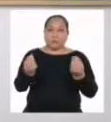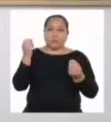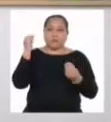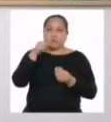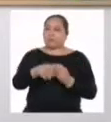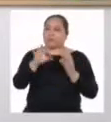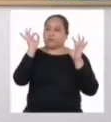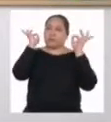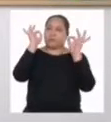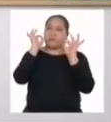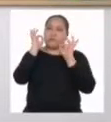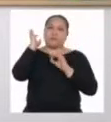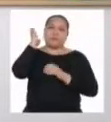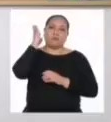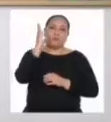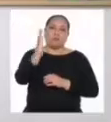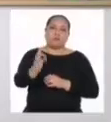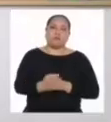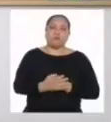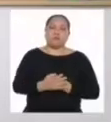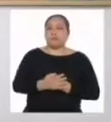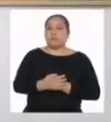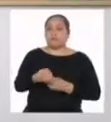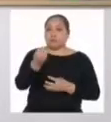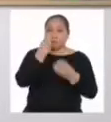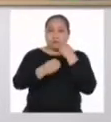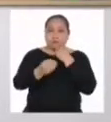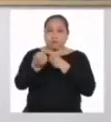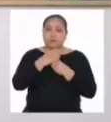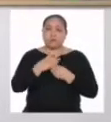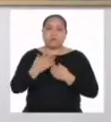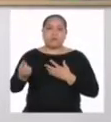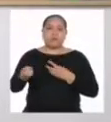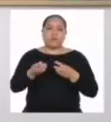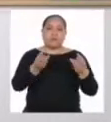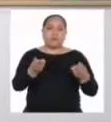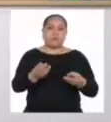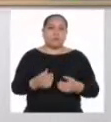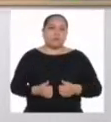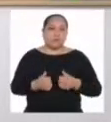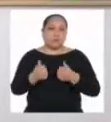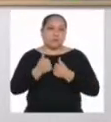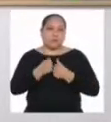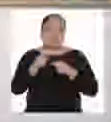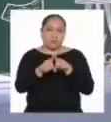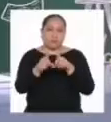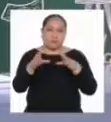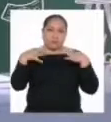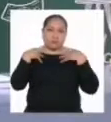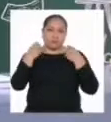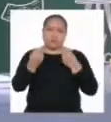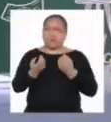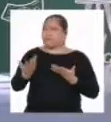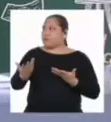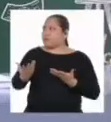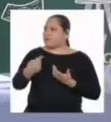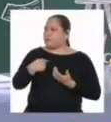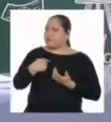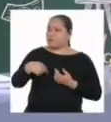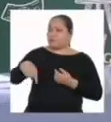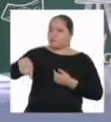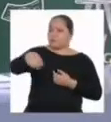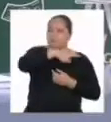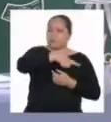pone en grave peligro el futuro de los alimentos y medios de subsistencia, así como de nuestra salud. ¿Y qué hay de